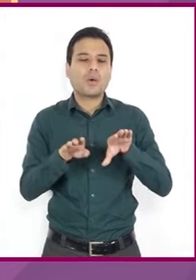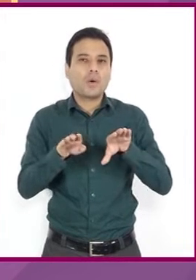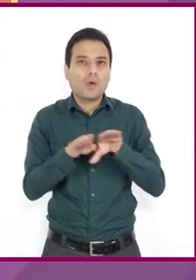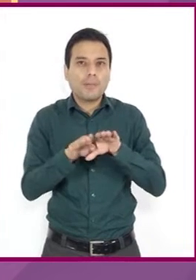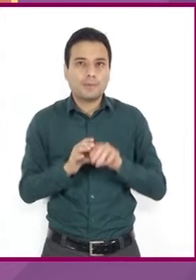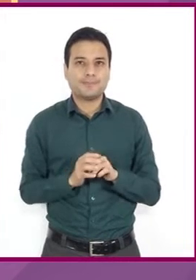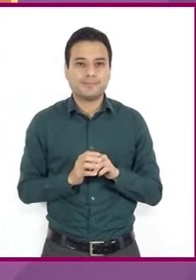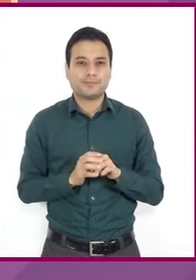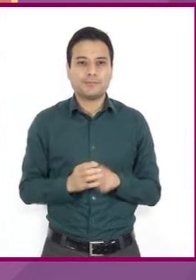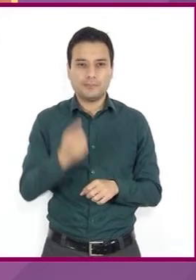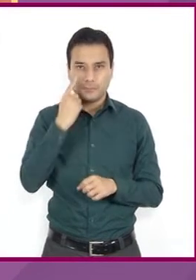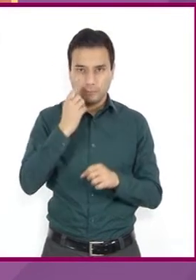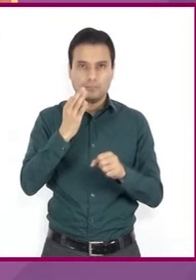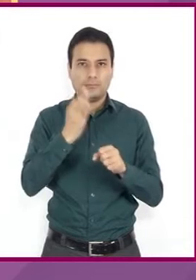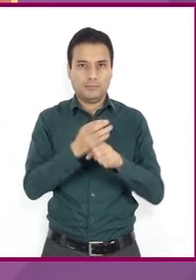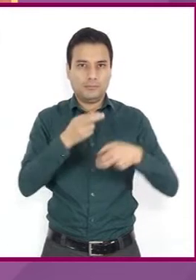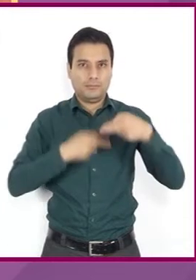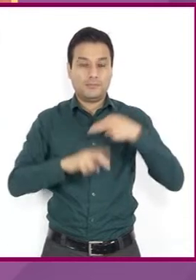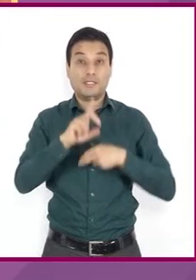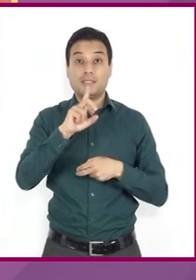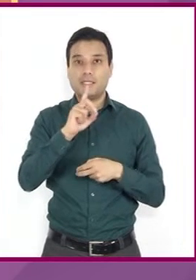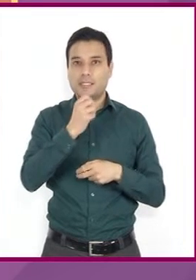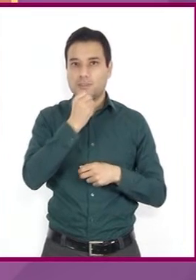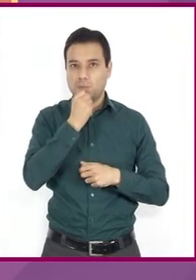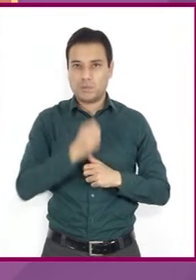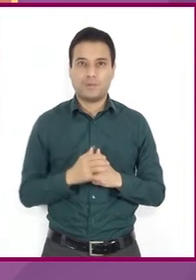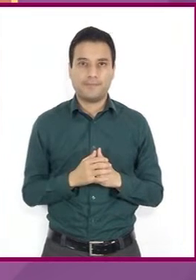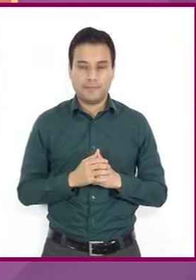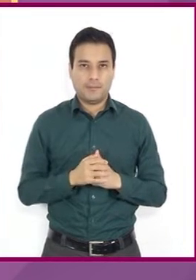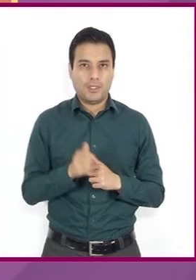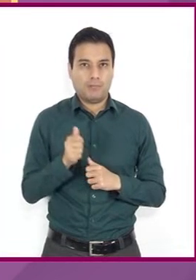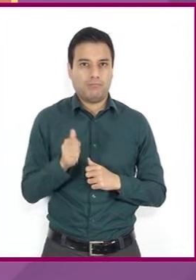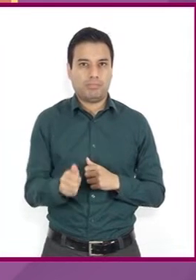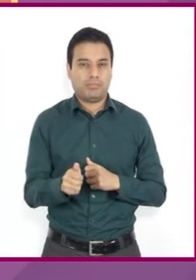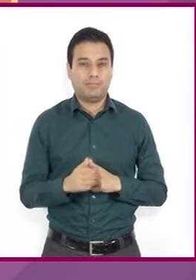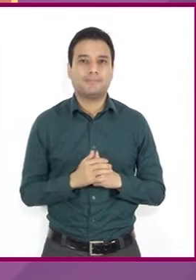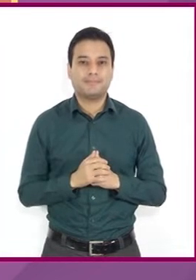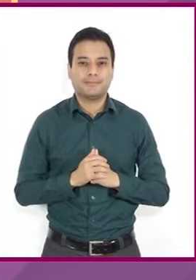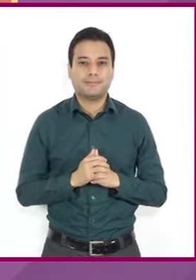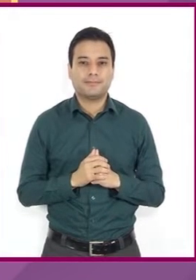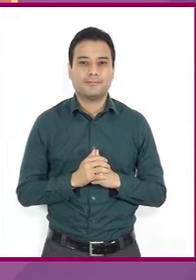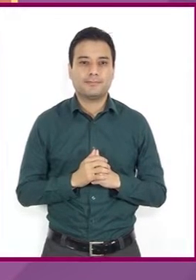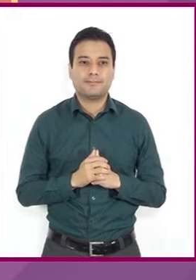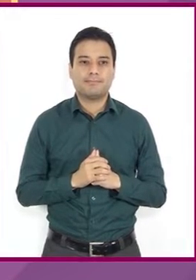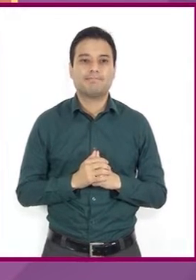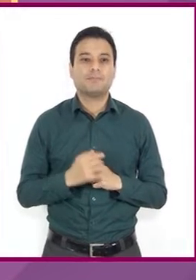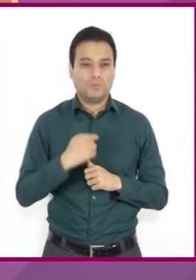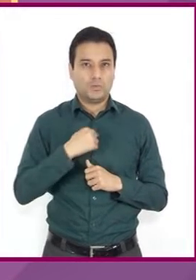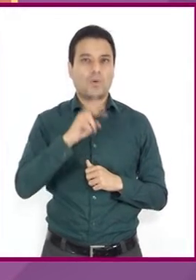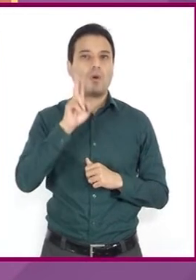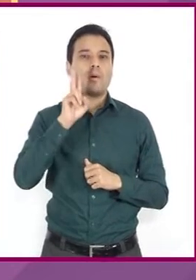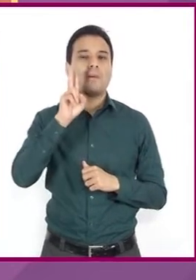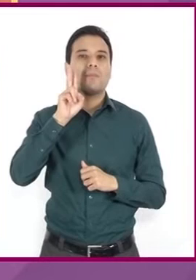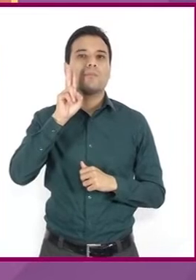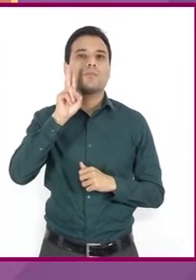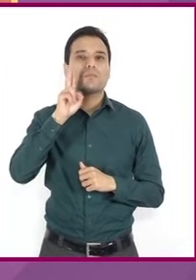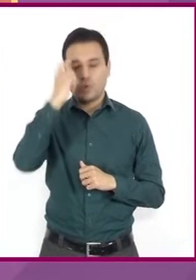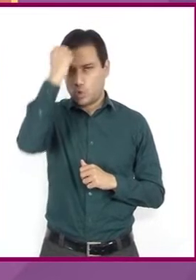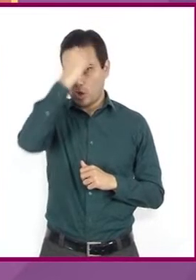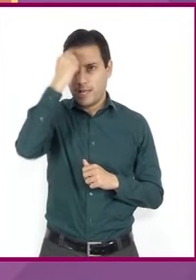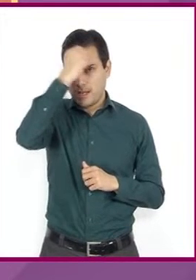que retrocedamos 30 segundos, dijo oprimiendo un botón. He comprobado una teoría clave del pensamiento